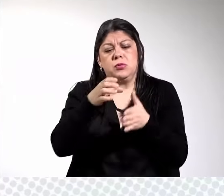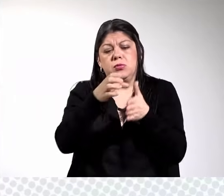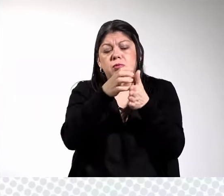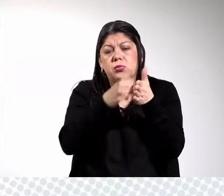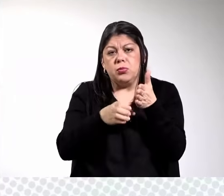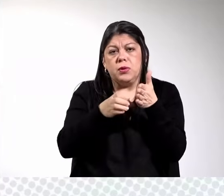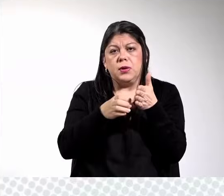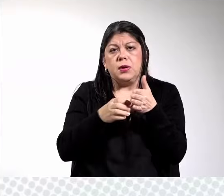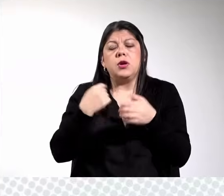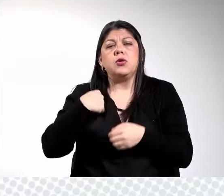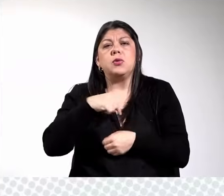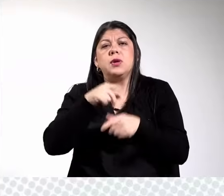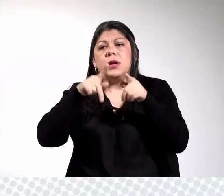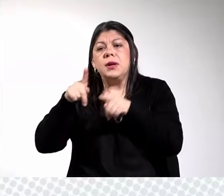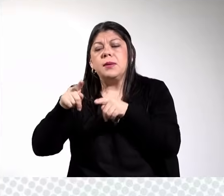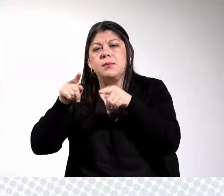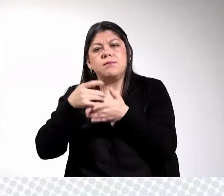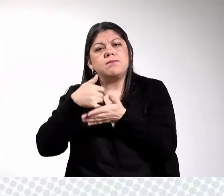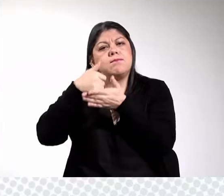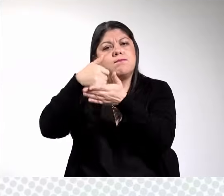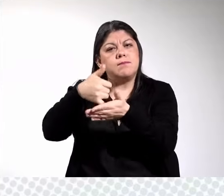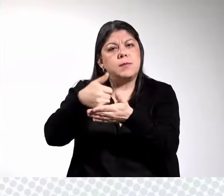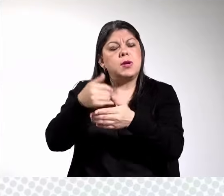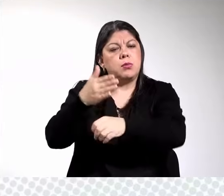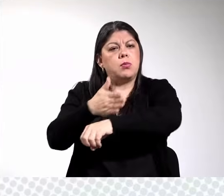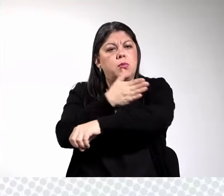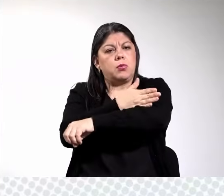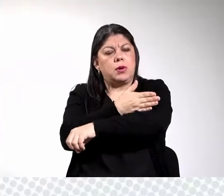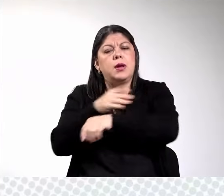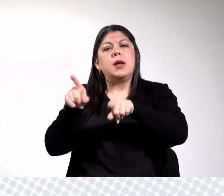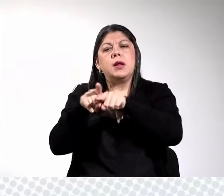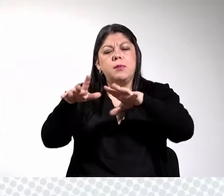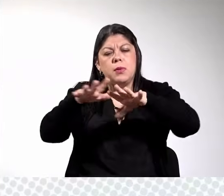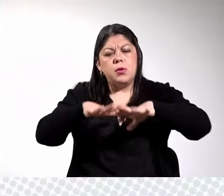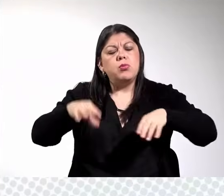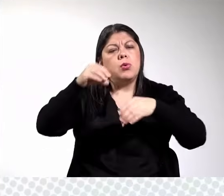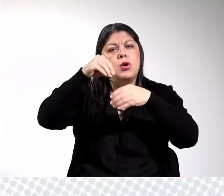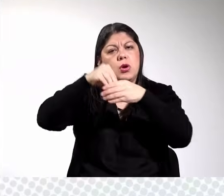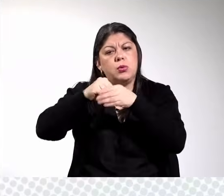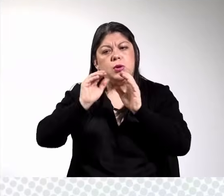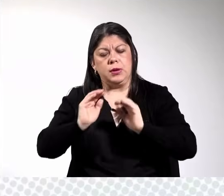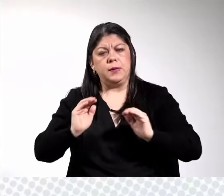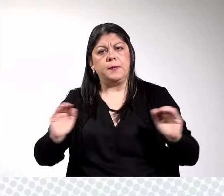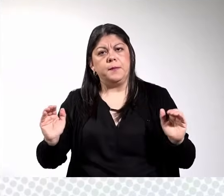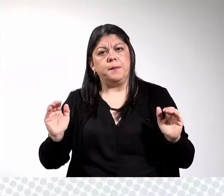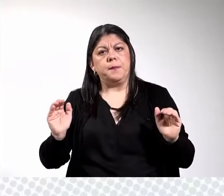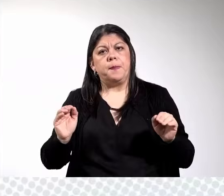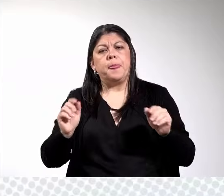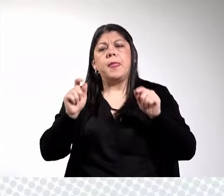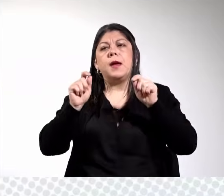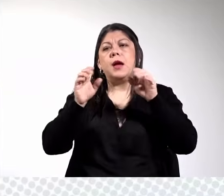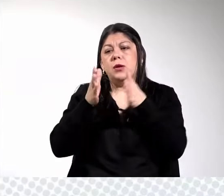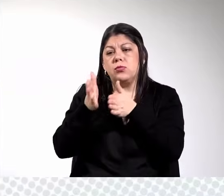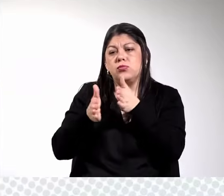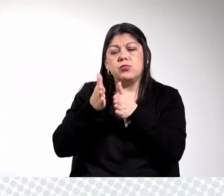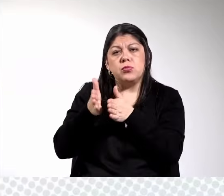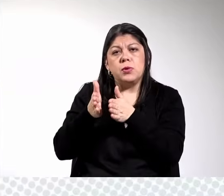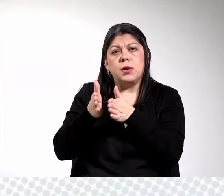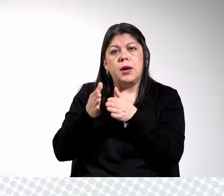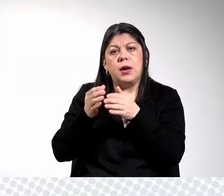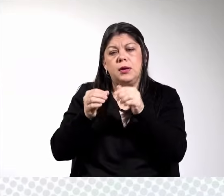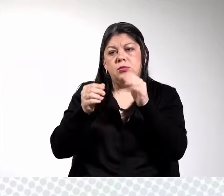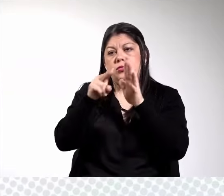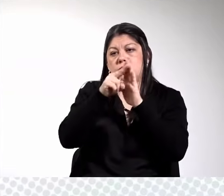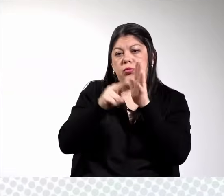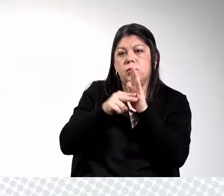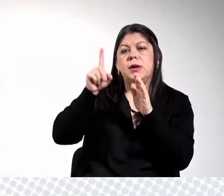Nuestra Gente Merece Progresar, también hay un espacio para la niñez. El sistema de cuidados tiene que venir a